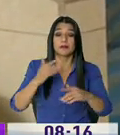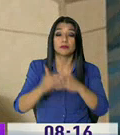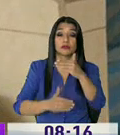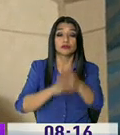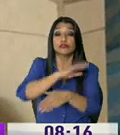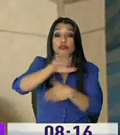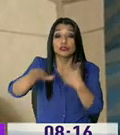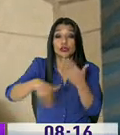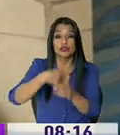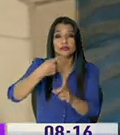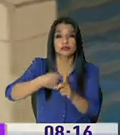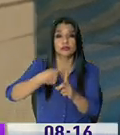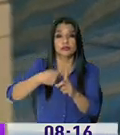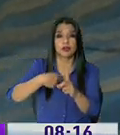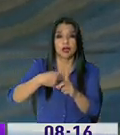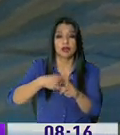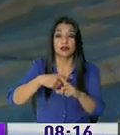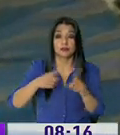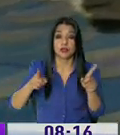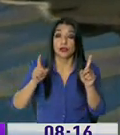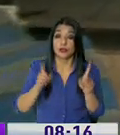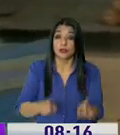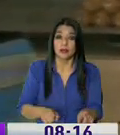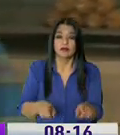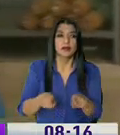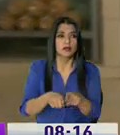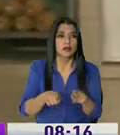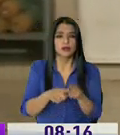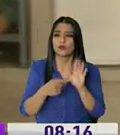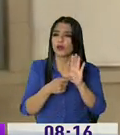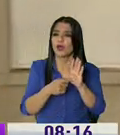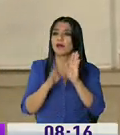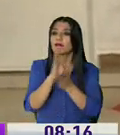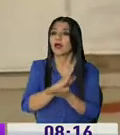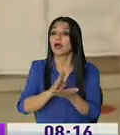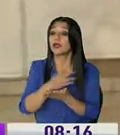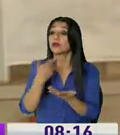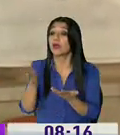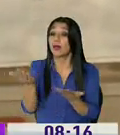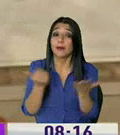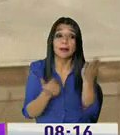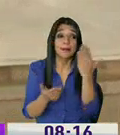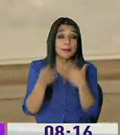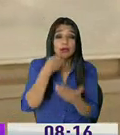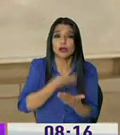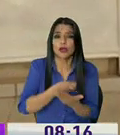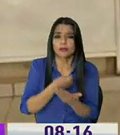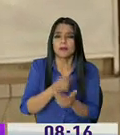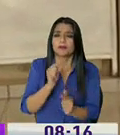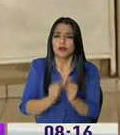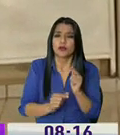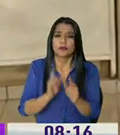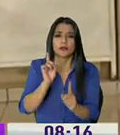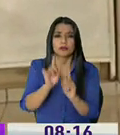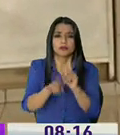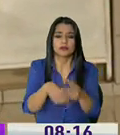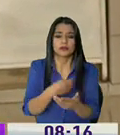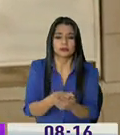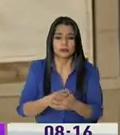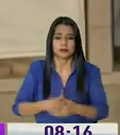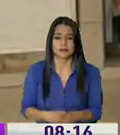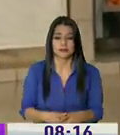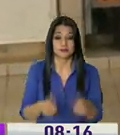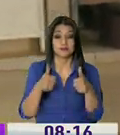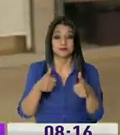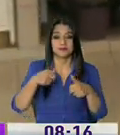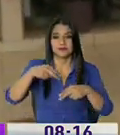pues, tiene que volverse a hacer conocer en el barrio, y de a poquito ya va llegando la clientela ya. Qué buenas